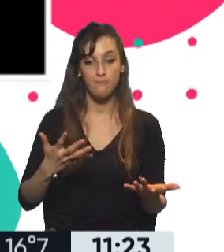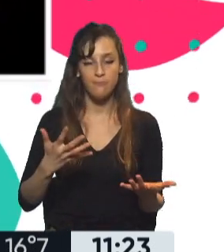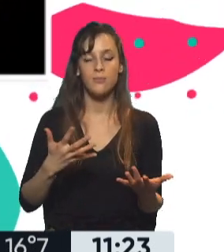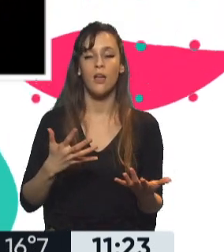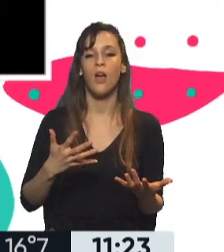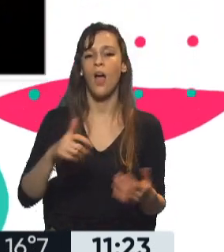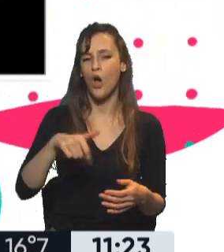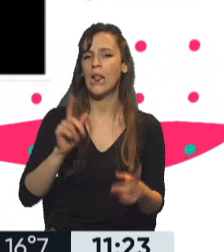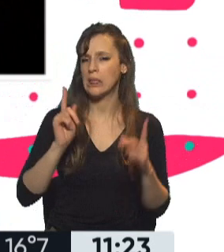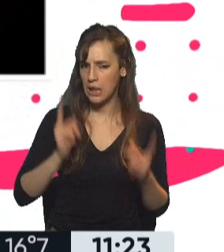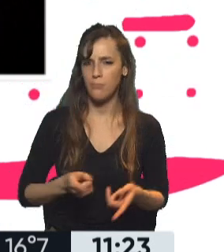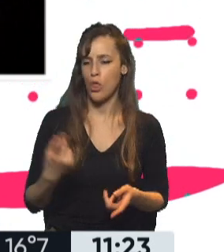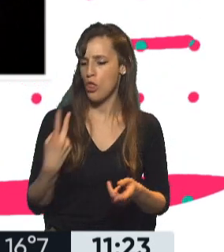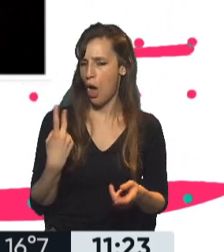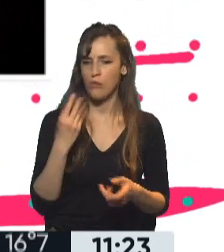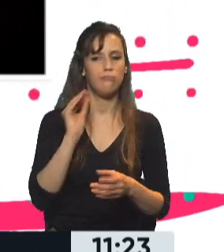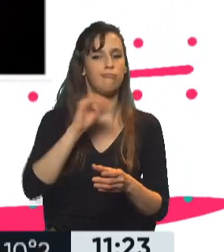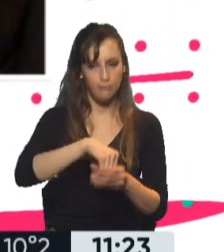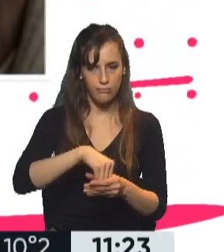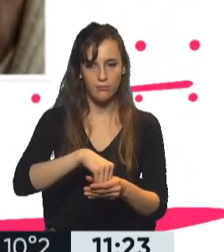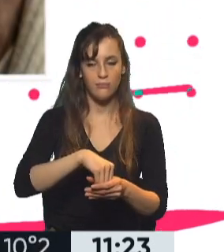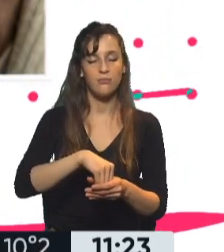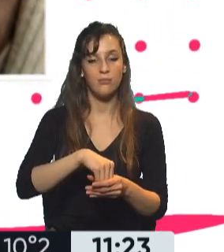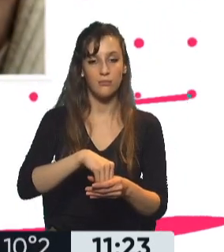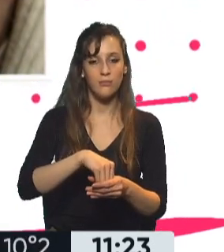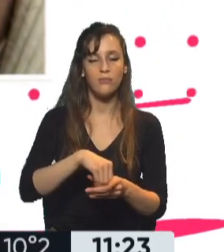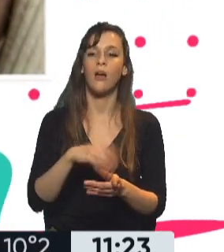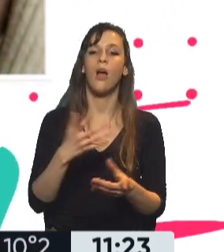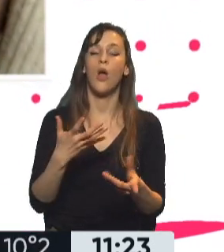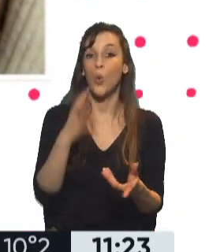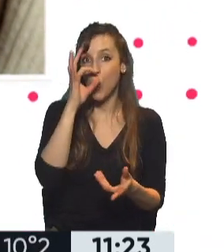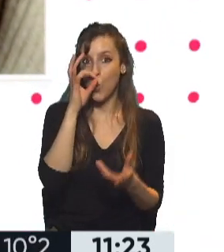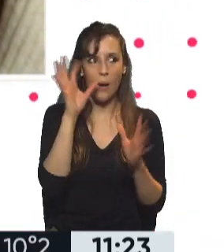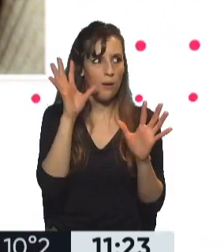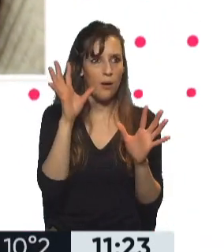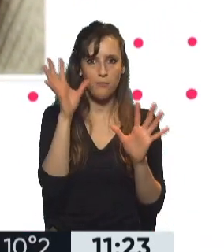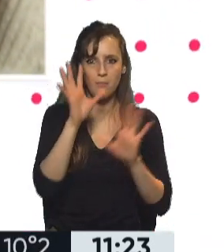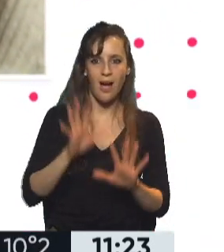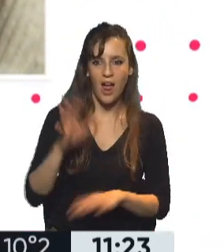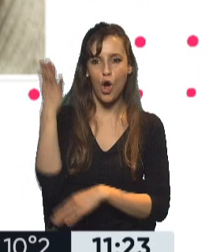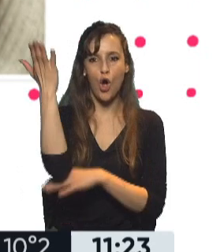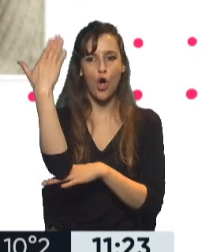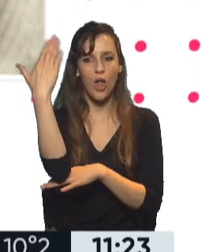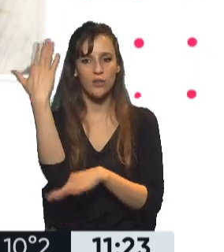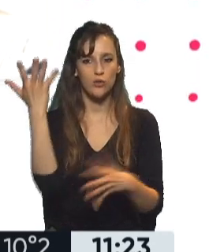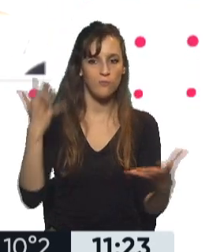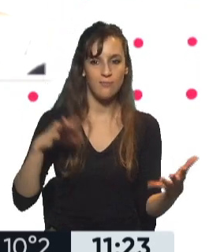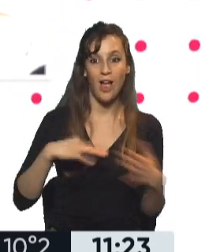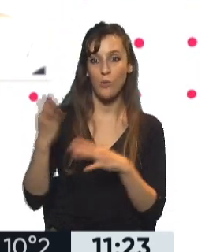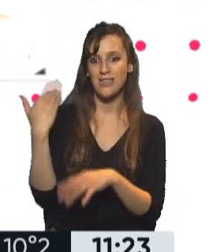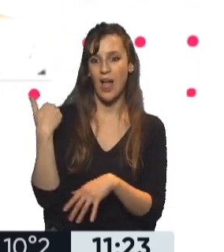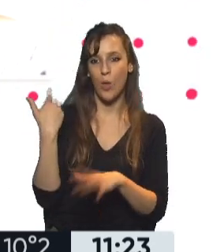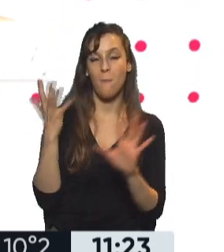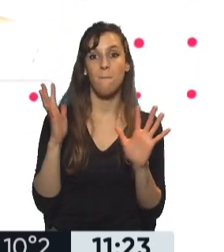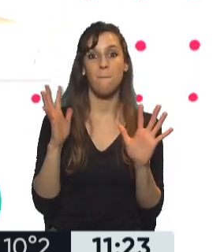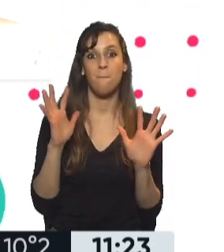esto también de audaces, porque nunca habíamos organizado un congreso. Lo pensábamos hacer el año pasado, presencial, es decir,